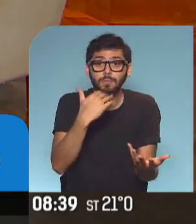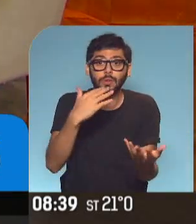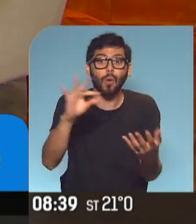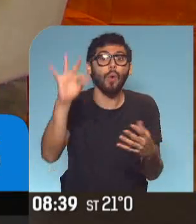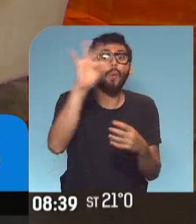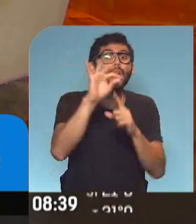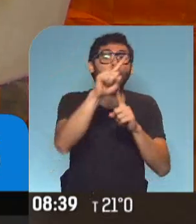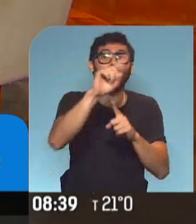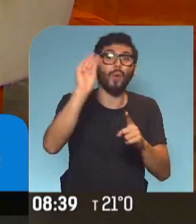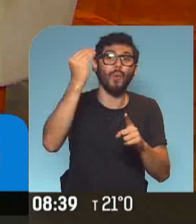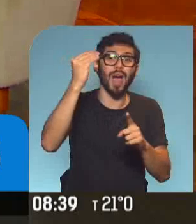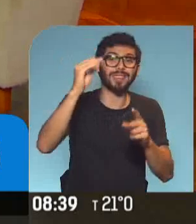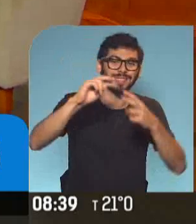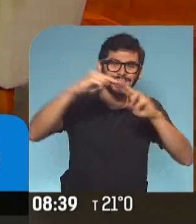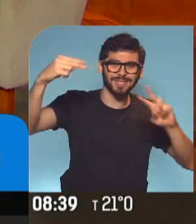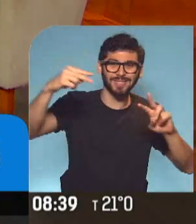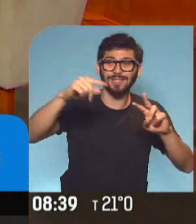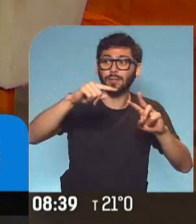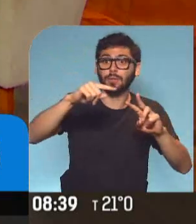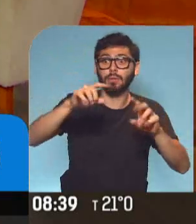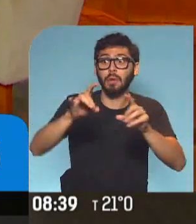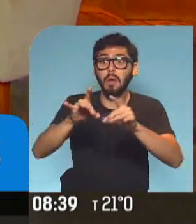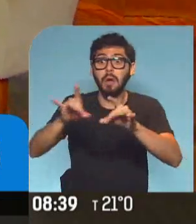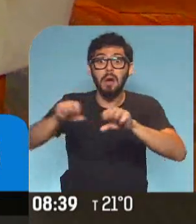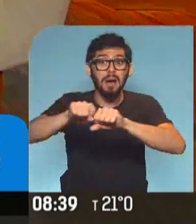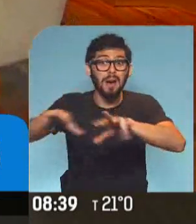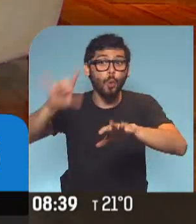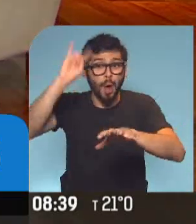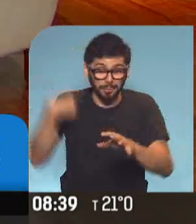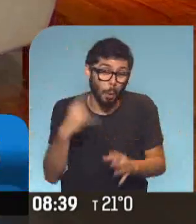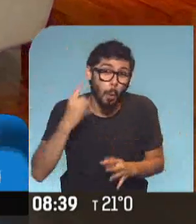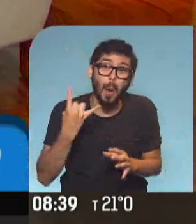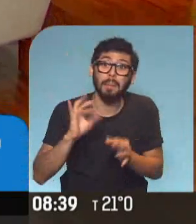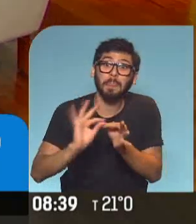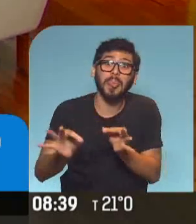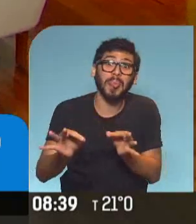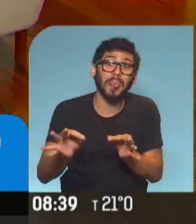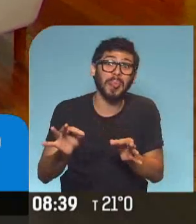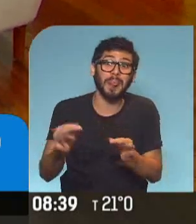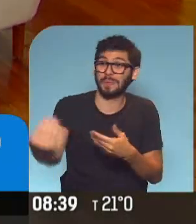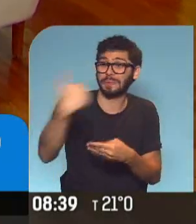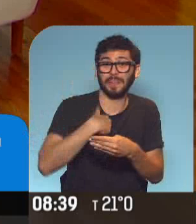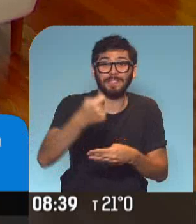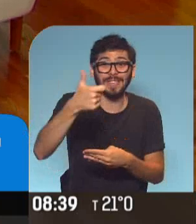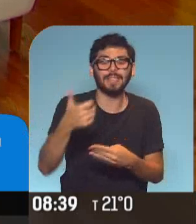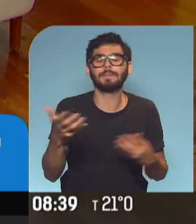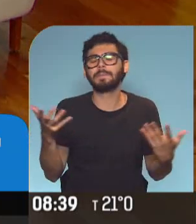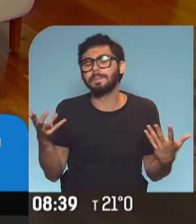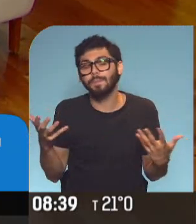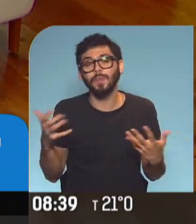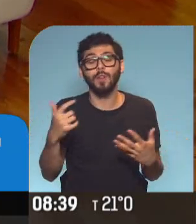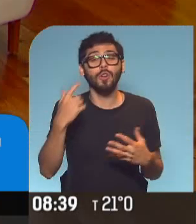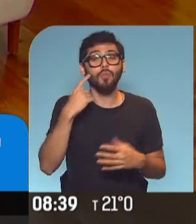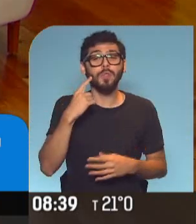manaos digamos no contagie más estragos en el uruguay estamos acá nomás del uruguay yo creo que el gobierno lo que no va a hacer es dejarse